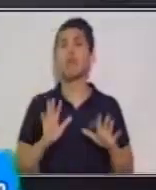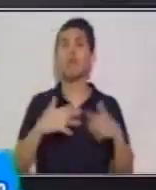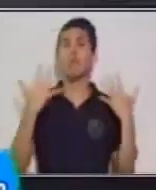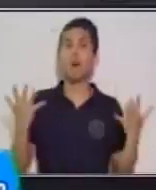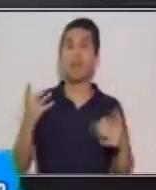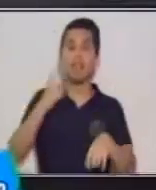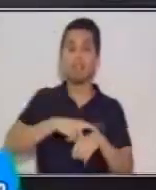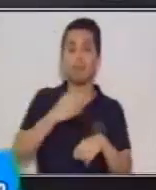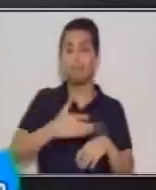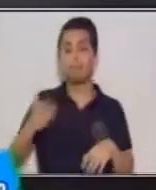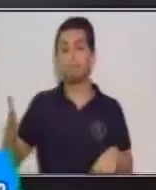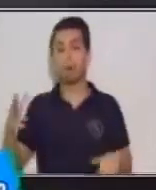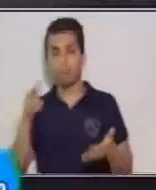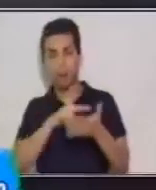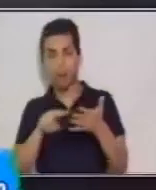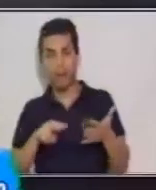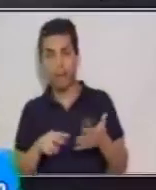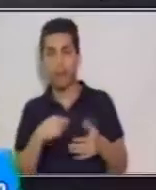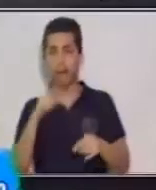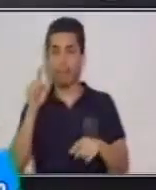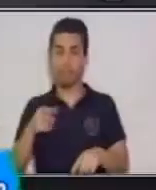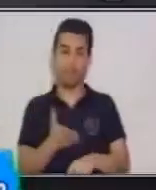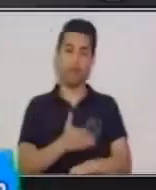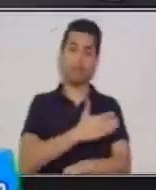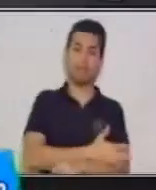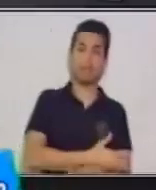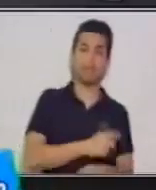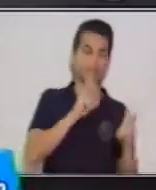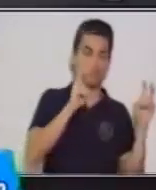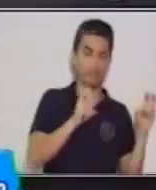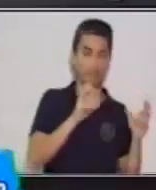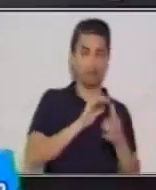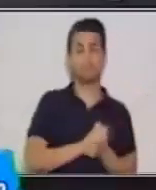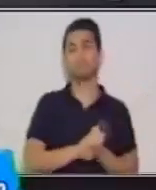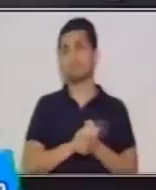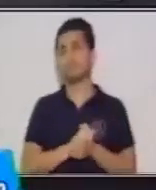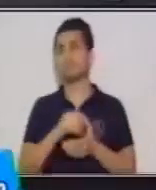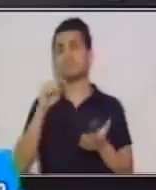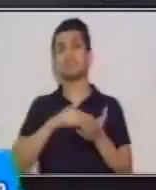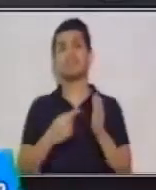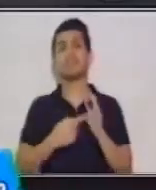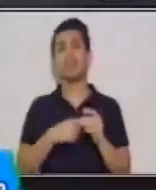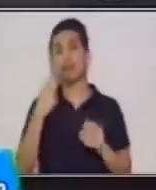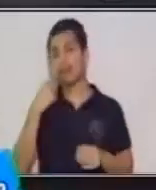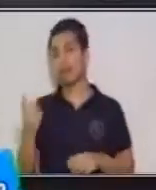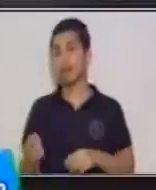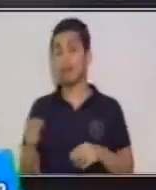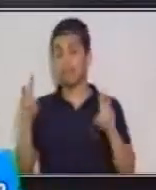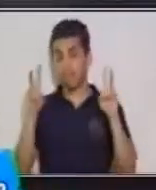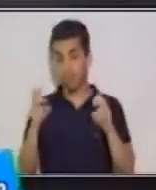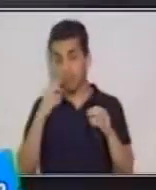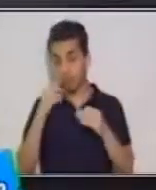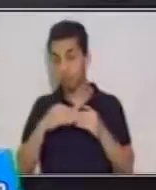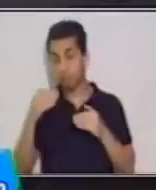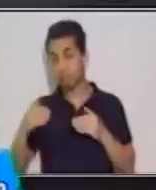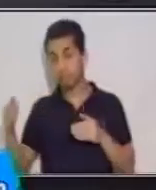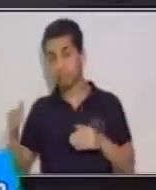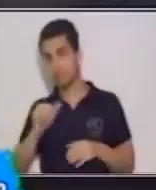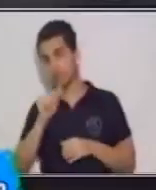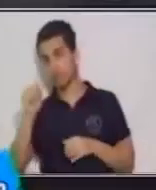de la lectura, entonces tuve que haber puesto atención al tema anterior. Significa que un tema va en relación a